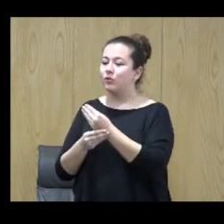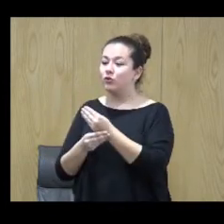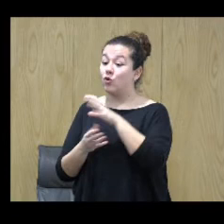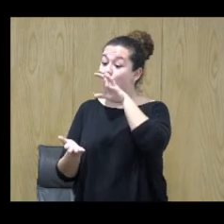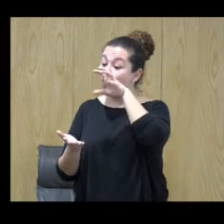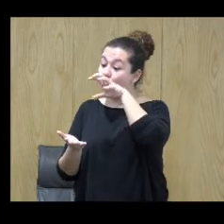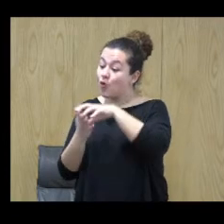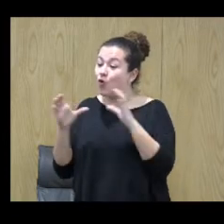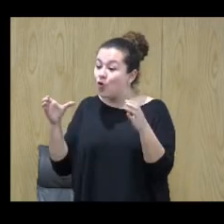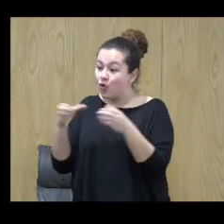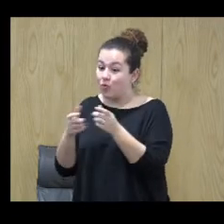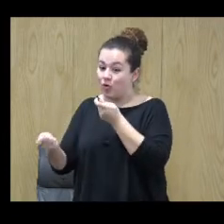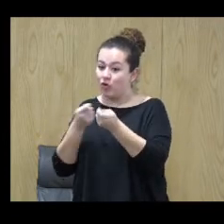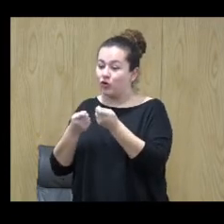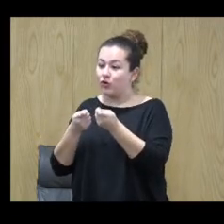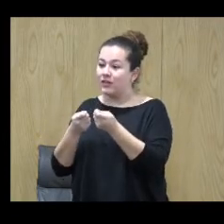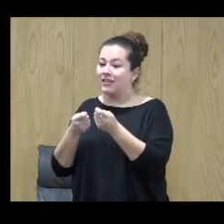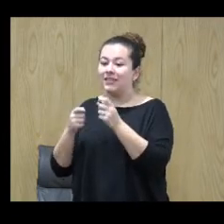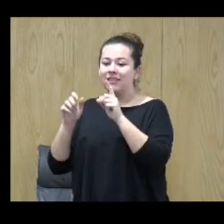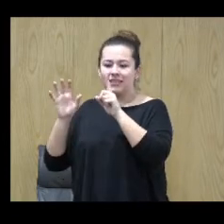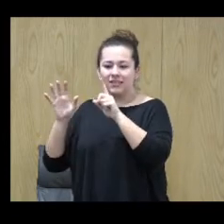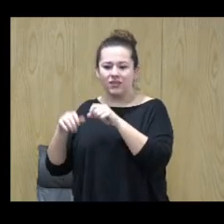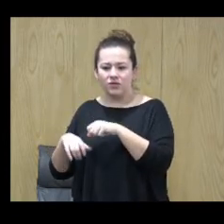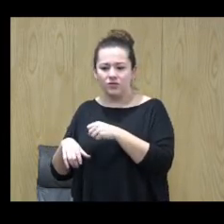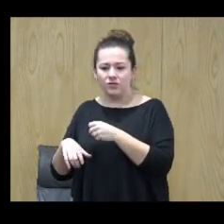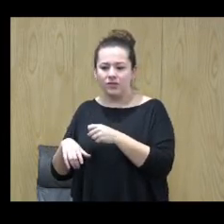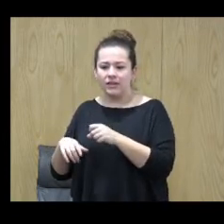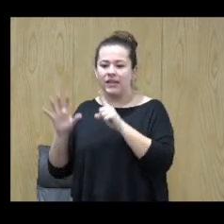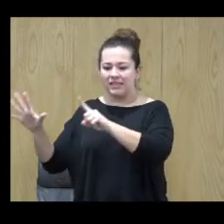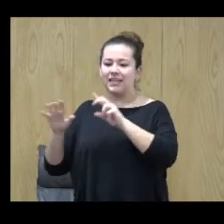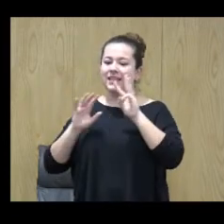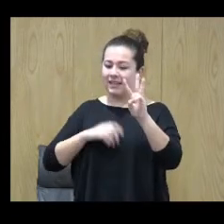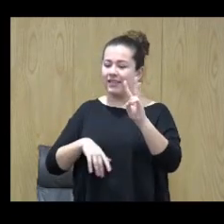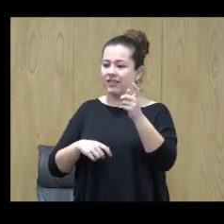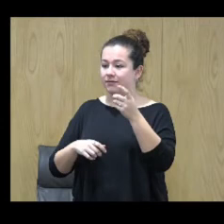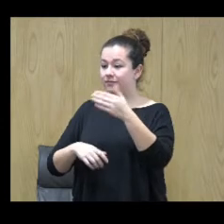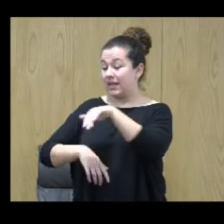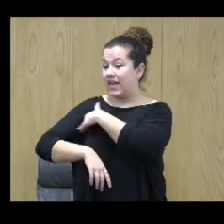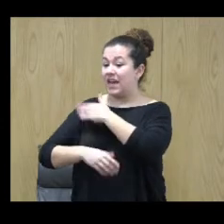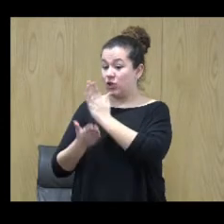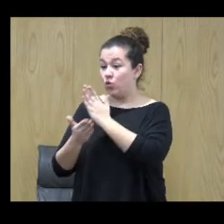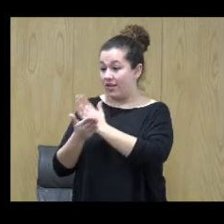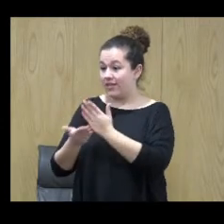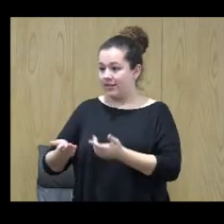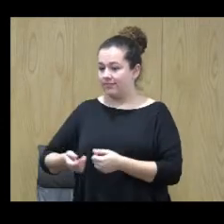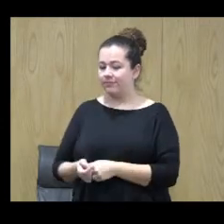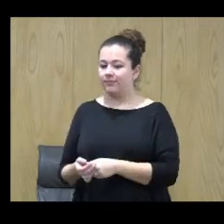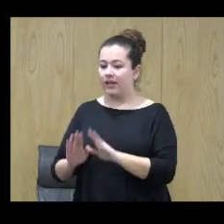de 60 y tantos estudiantes de la Universidad Autónoma ya en último curso de carrera, ¿eh? En total 218